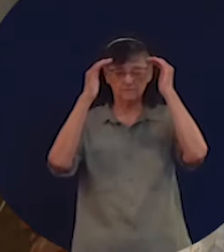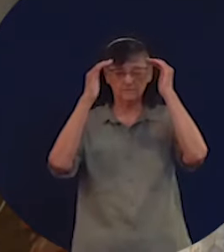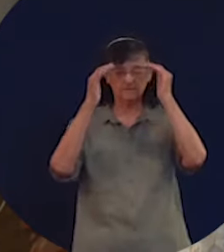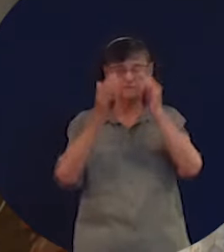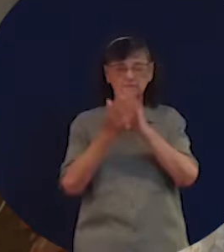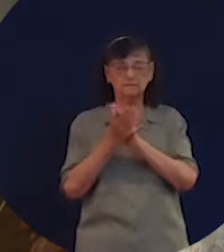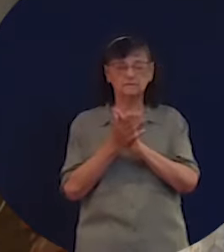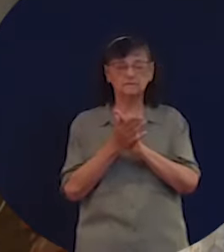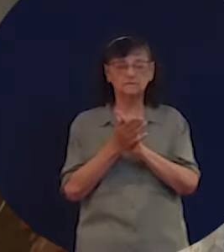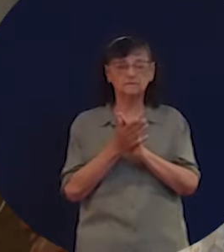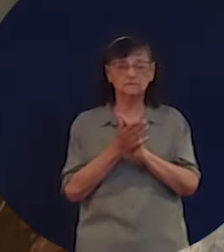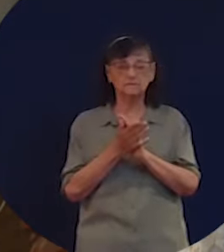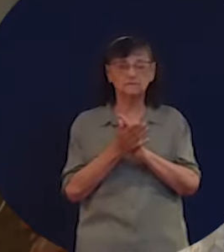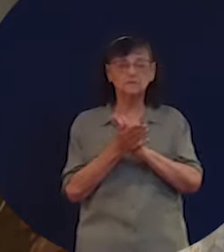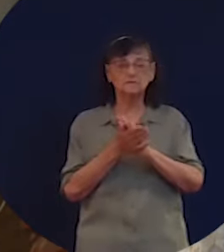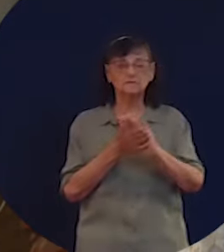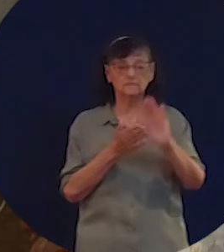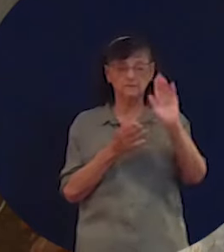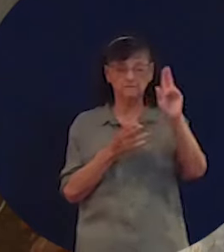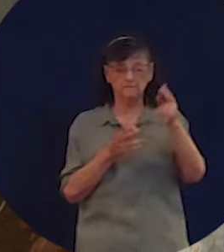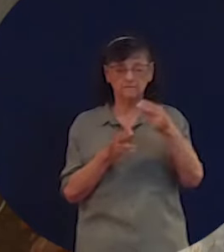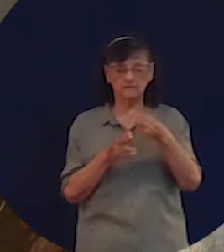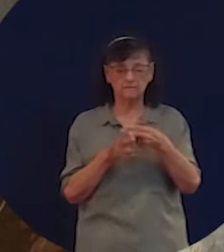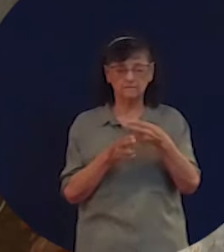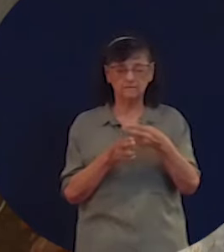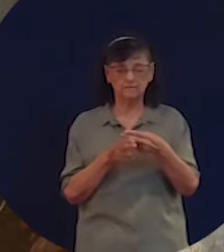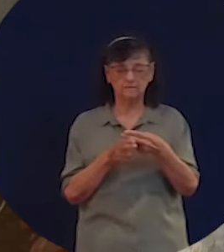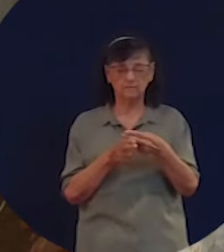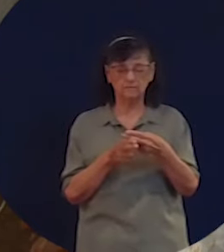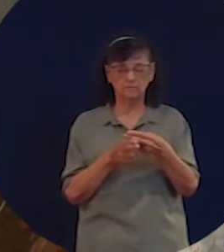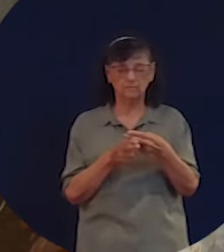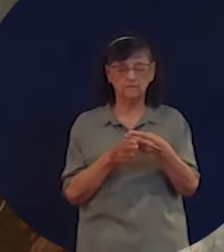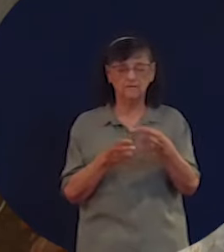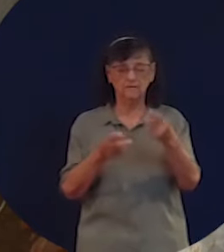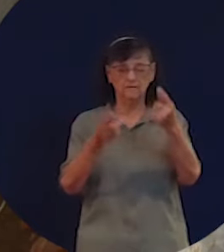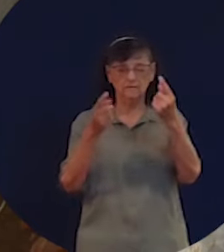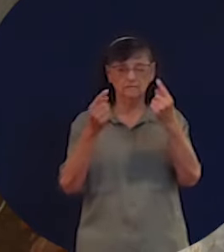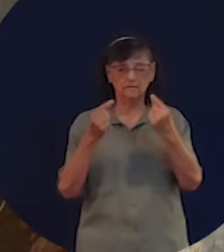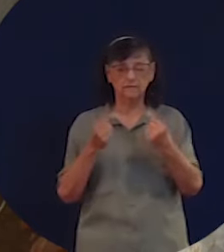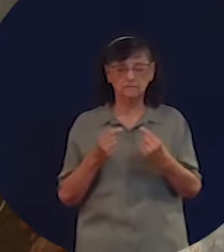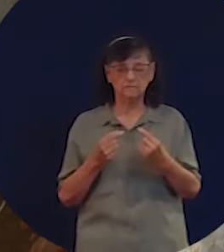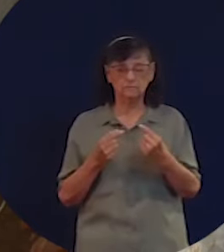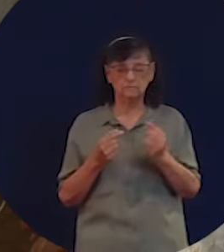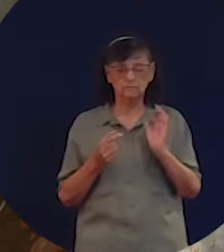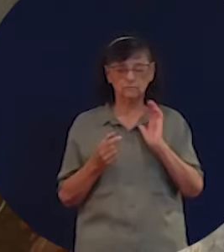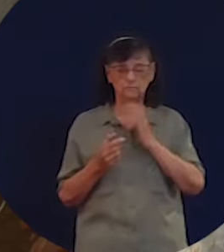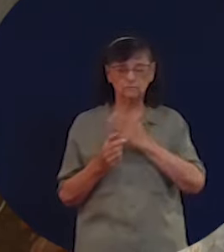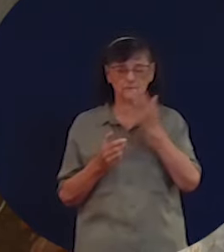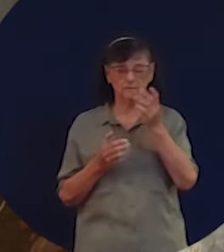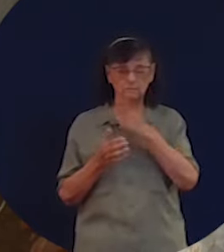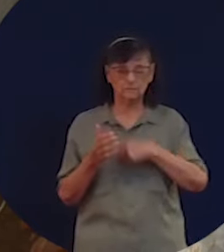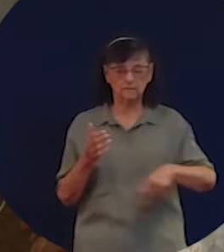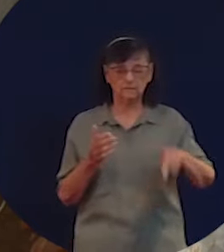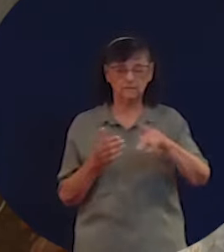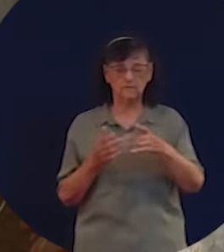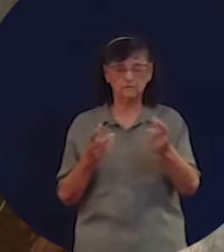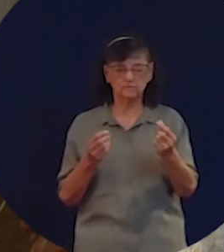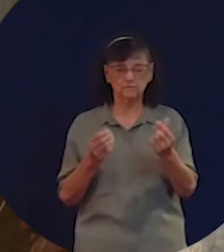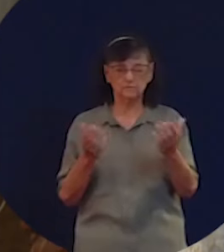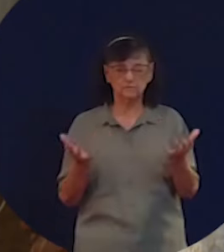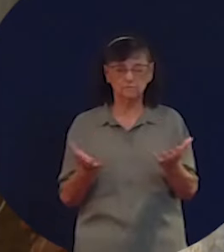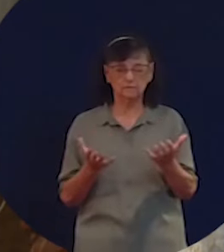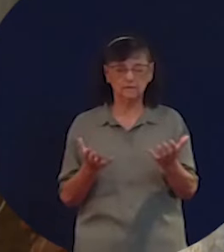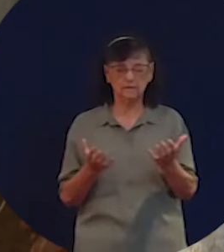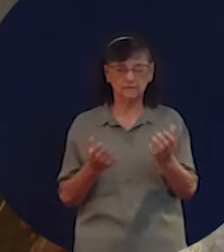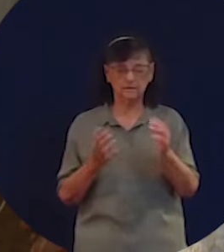nuestro que estás en el cielo, santificado sea tu nombre. Venga a nosotros tu reino. Hágase